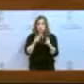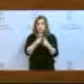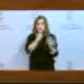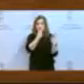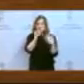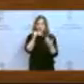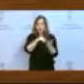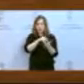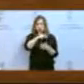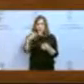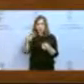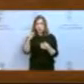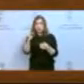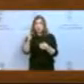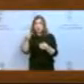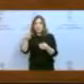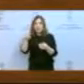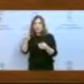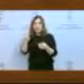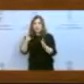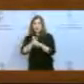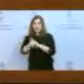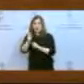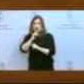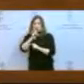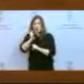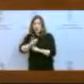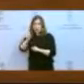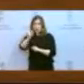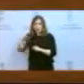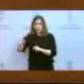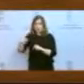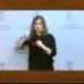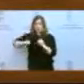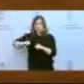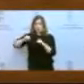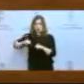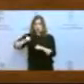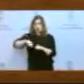con la FAMPA, con la Federación de Asociaciones de Mayores, y de 40.000 euros con ADAFA,